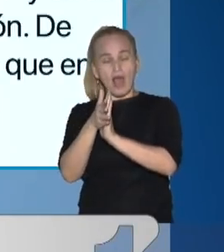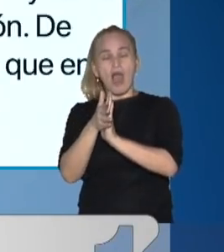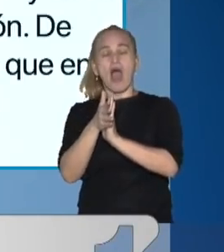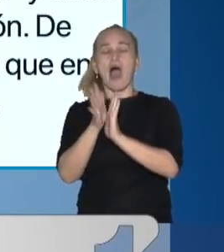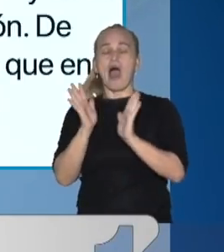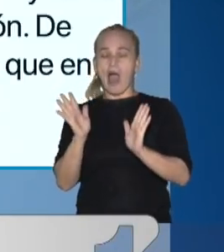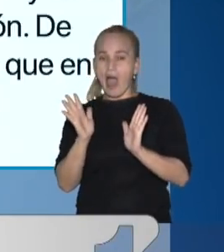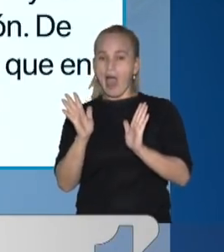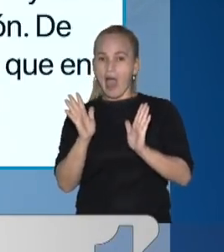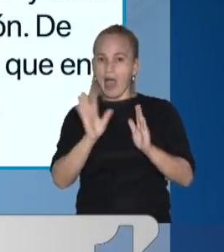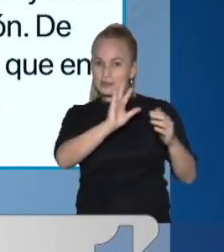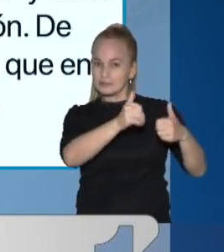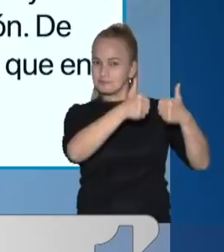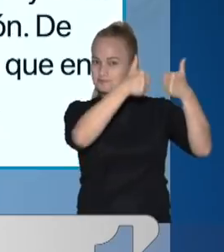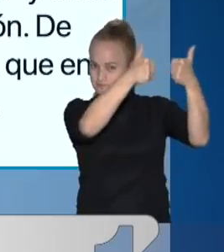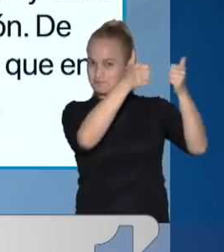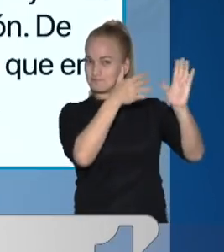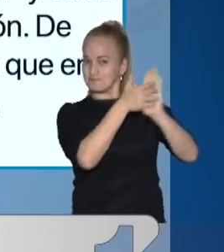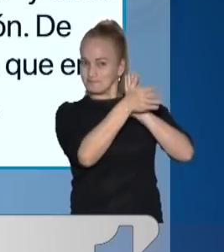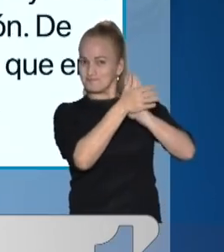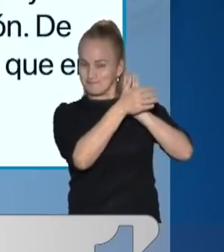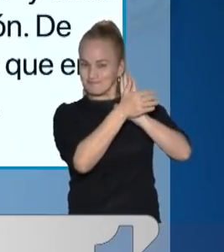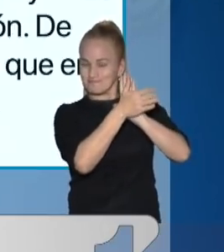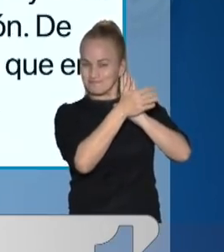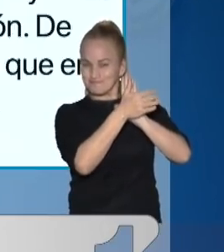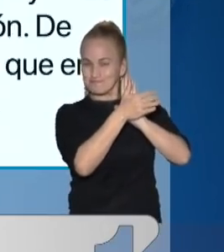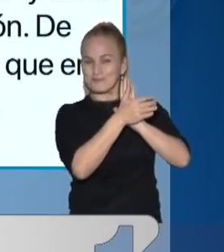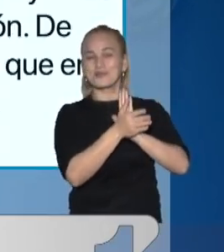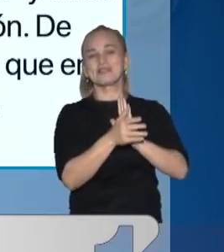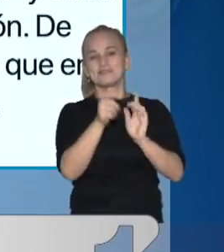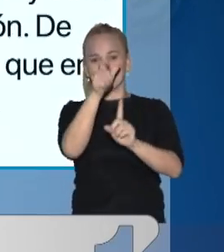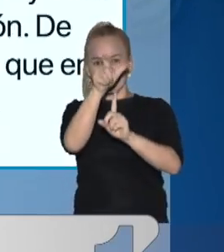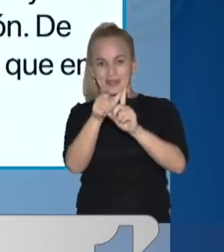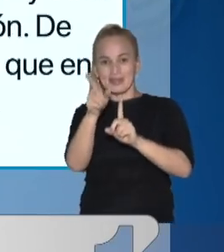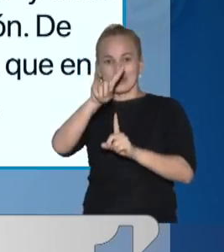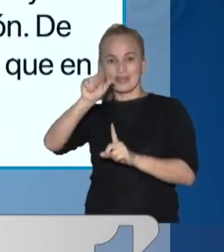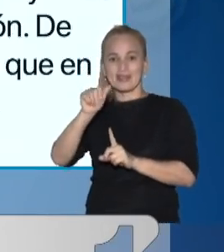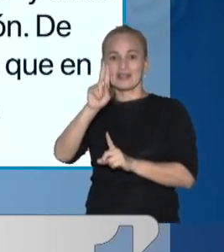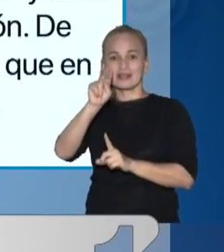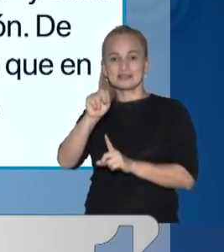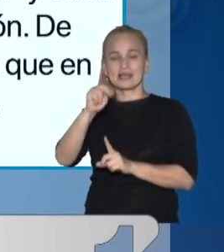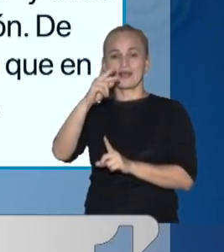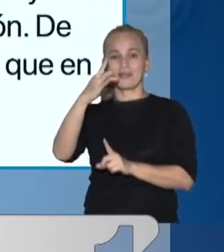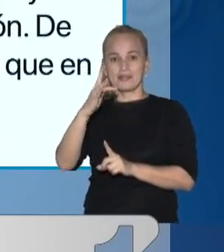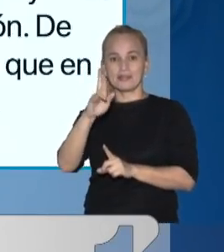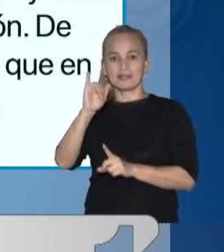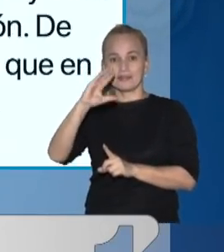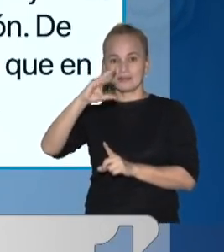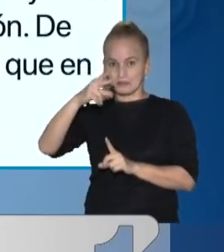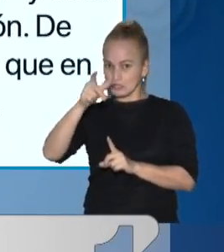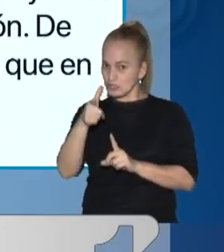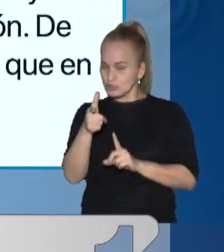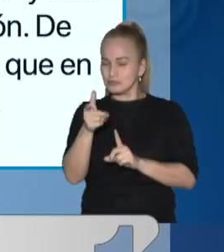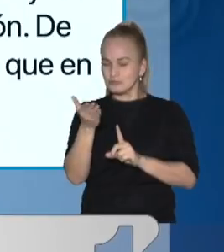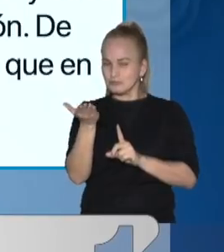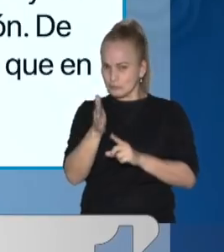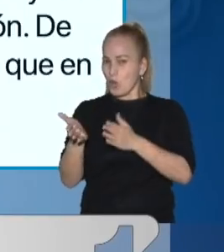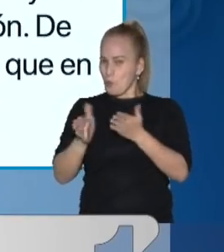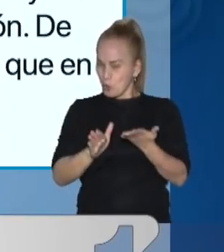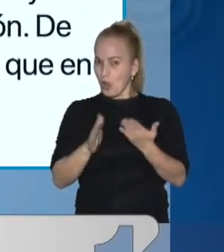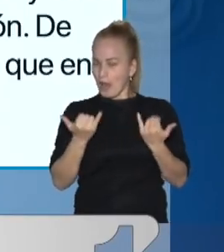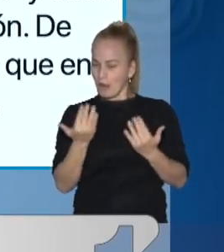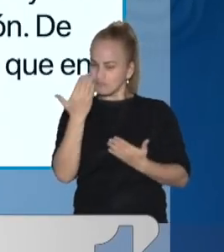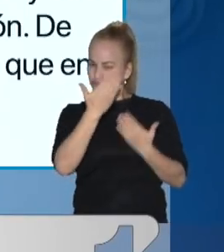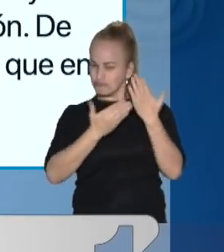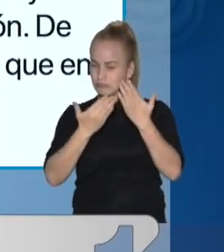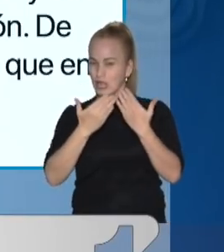información de inteligencia sobre la muerte de Jesús Santrich, información que está siendo verificada en este momento por las autoridades